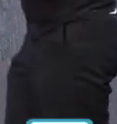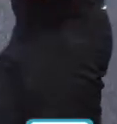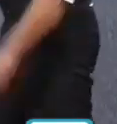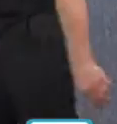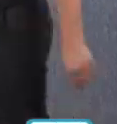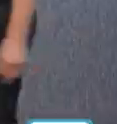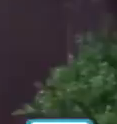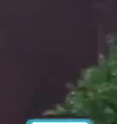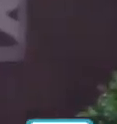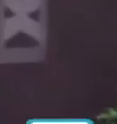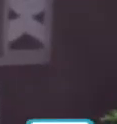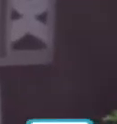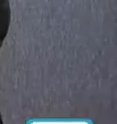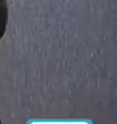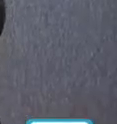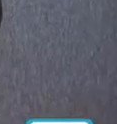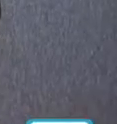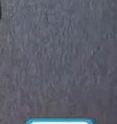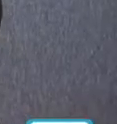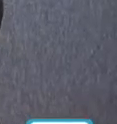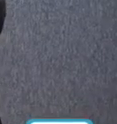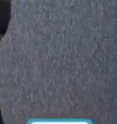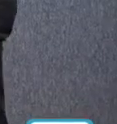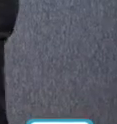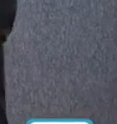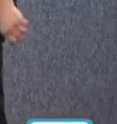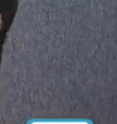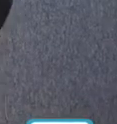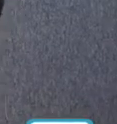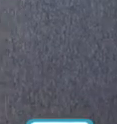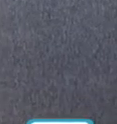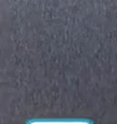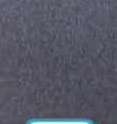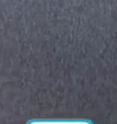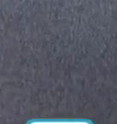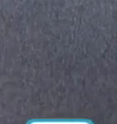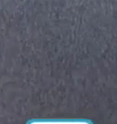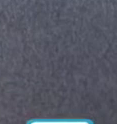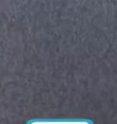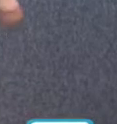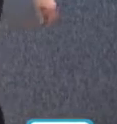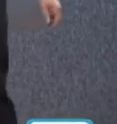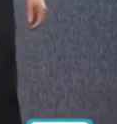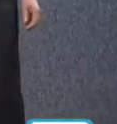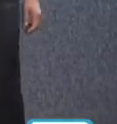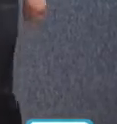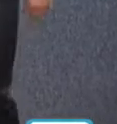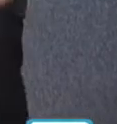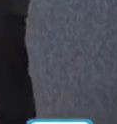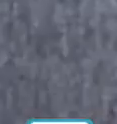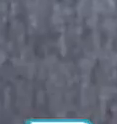magos esconden sus trucos? En la manga. En la manga, ¿no? En la manga. Préstame tu mango, Daniel, por favor. Tararán.